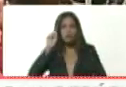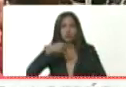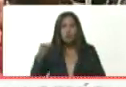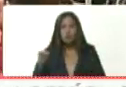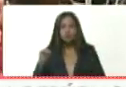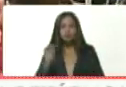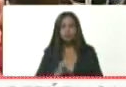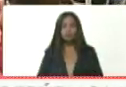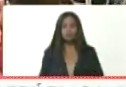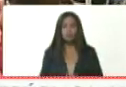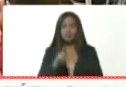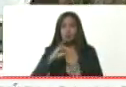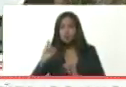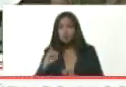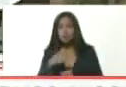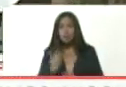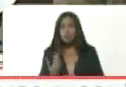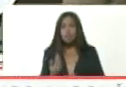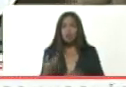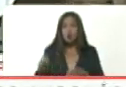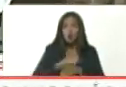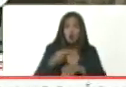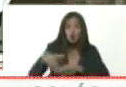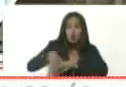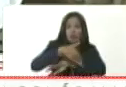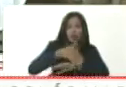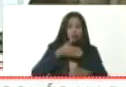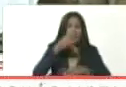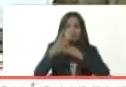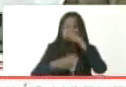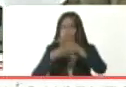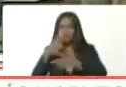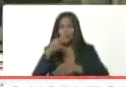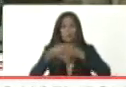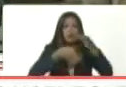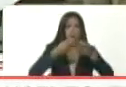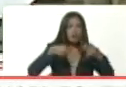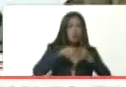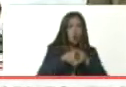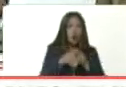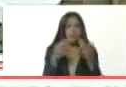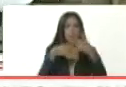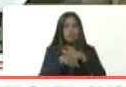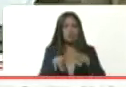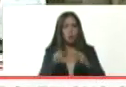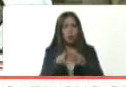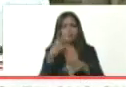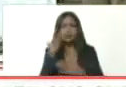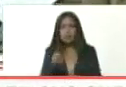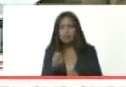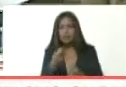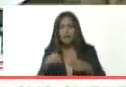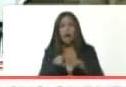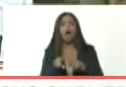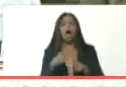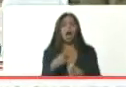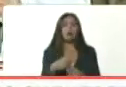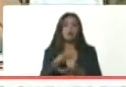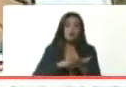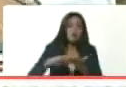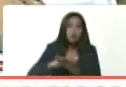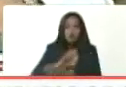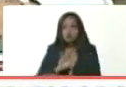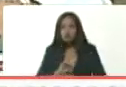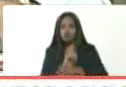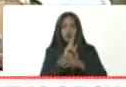para eso es el gobierno de calle para explicar para integrarnos para entendernos para solucionar